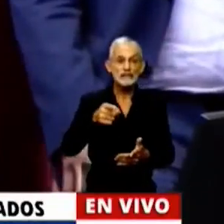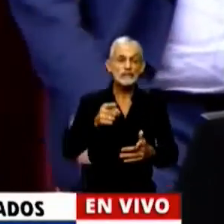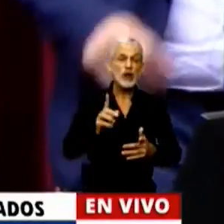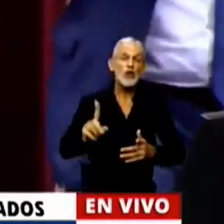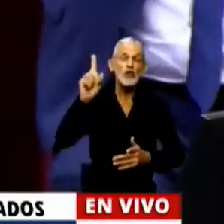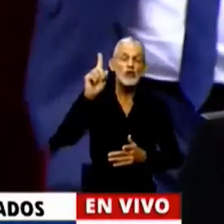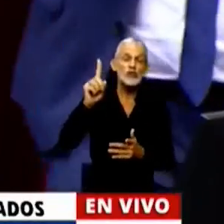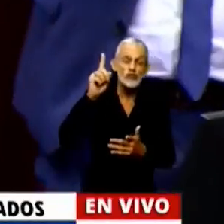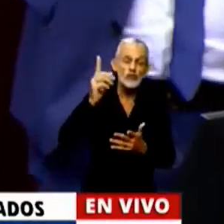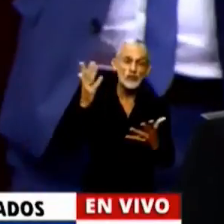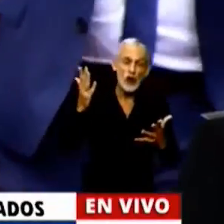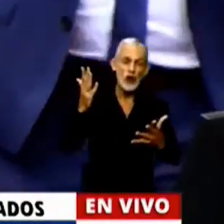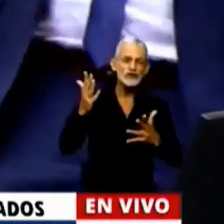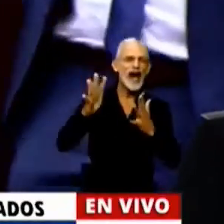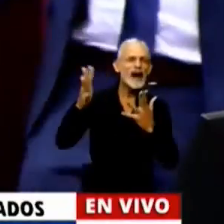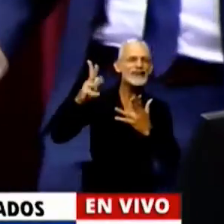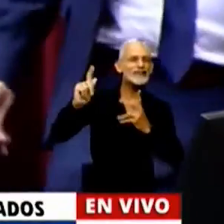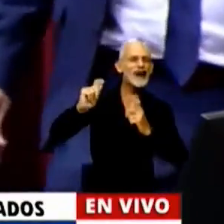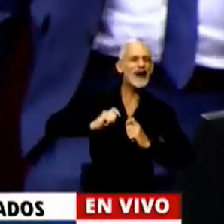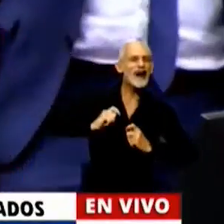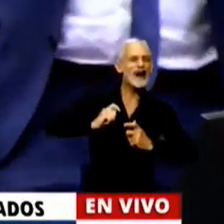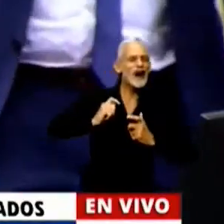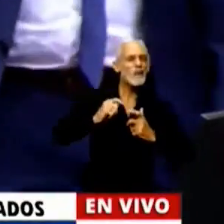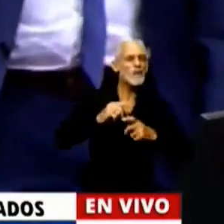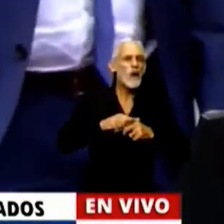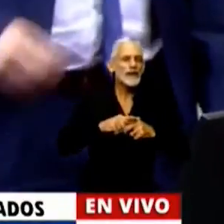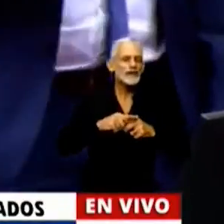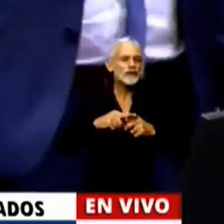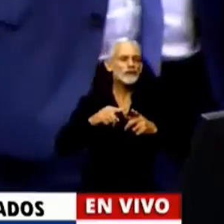veces nos regala momentos especiales,